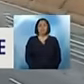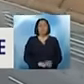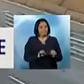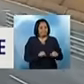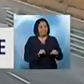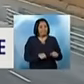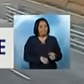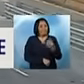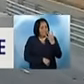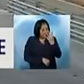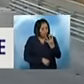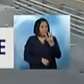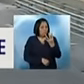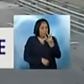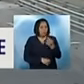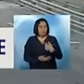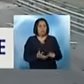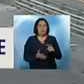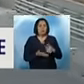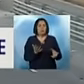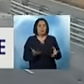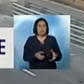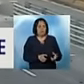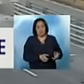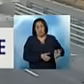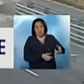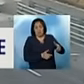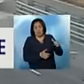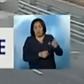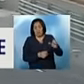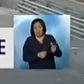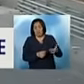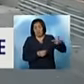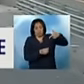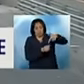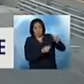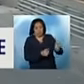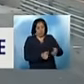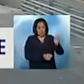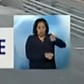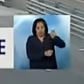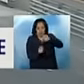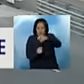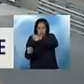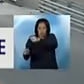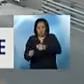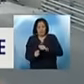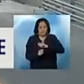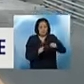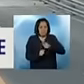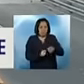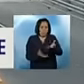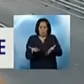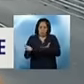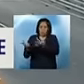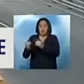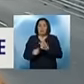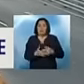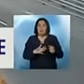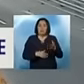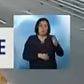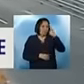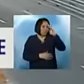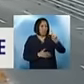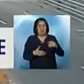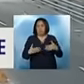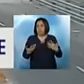Sí, 4 casetas a las cuales se les ha arrojado combustible y se les ha prendido fuego. La policía ya no pudo controlar eso porque recién en